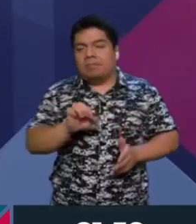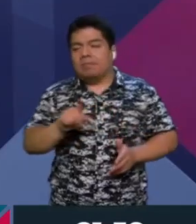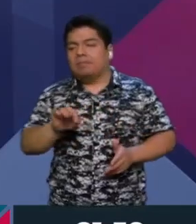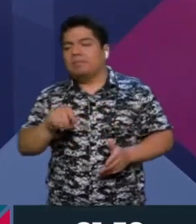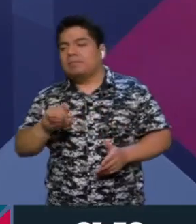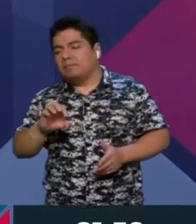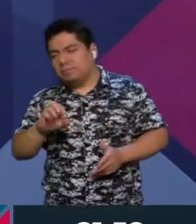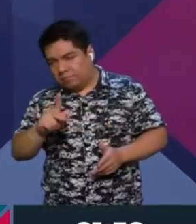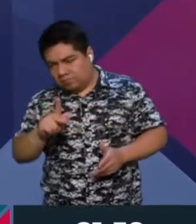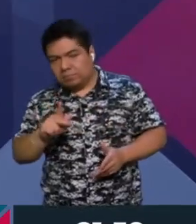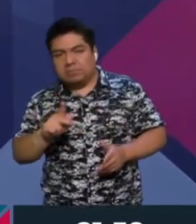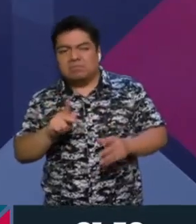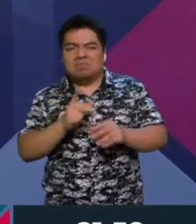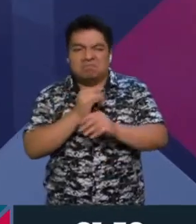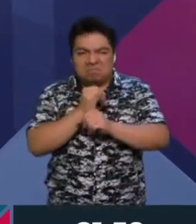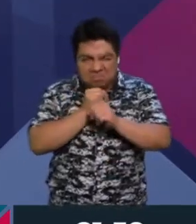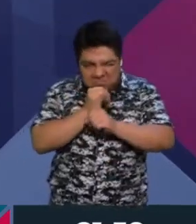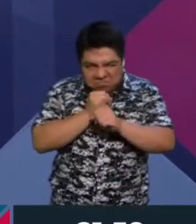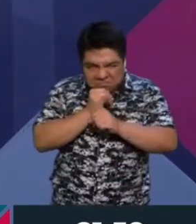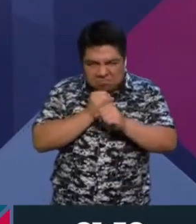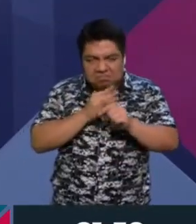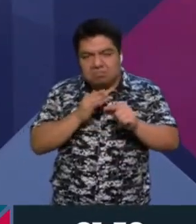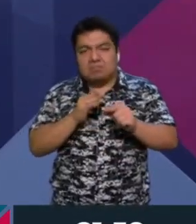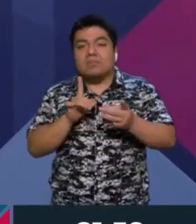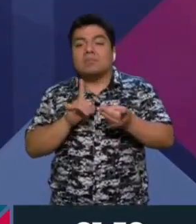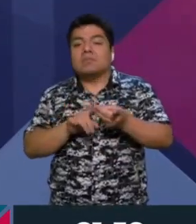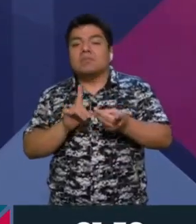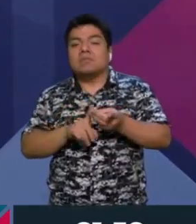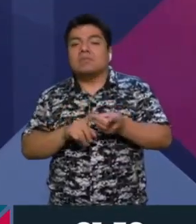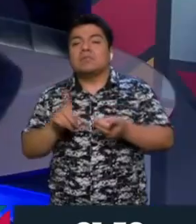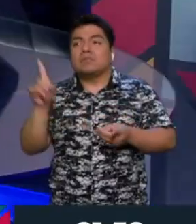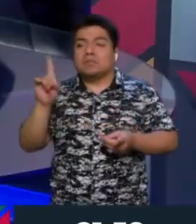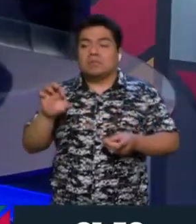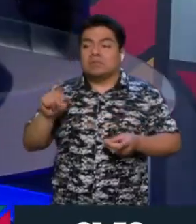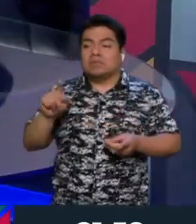policía allá en Estocolmo. Nos vemos, mi querido, la próxima semana. Muchas gracias.